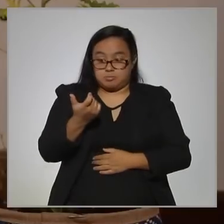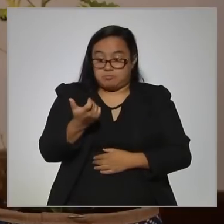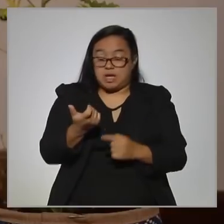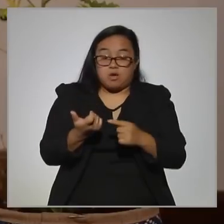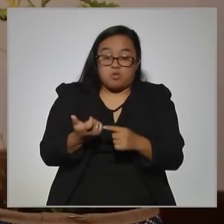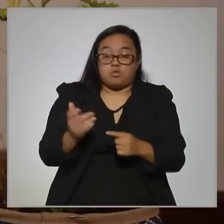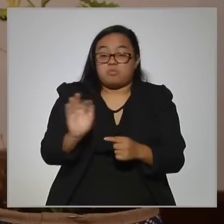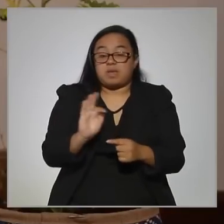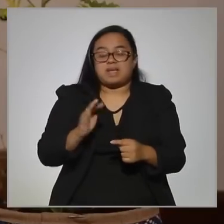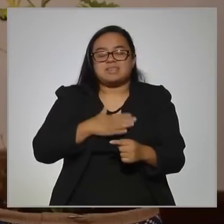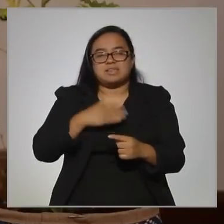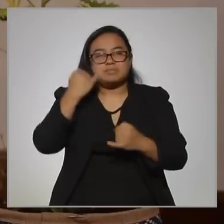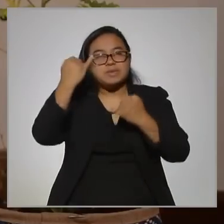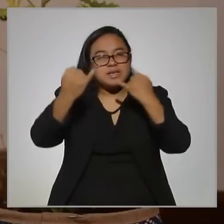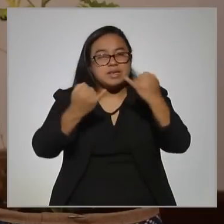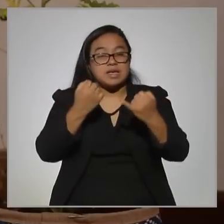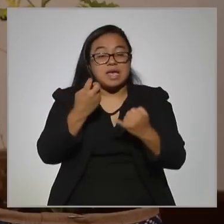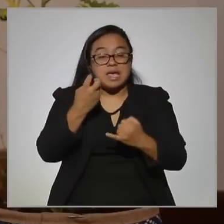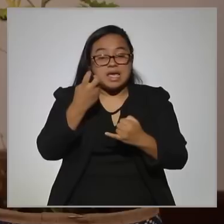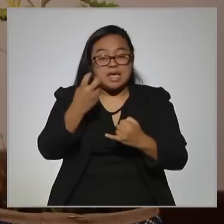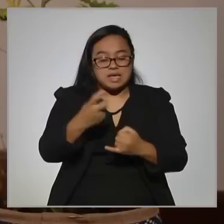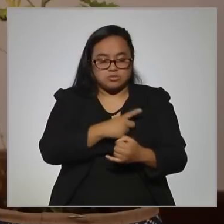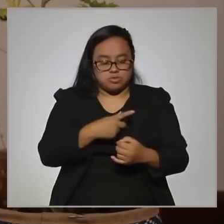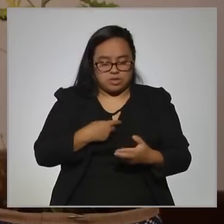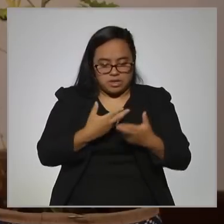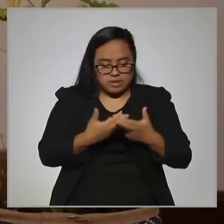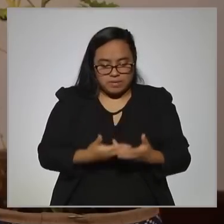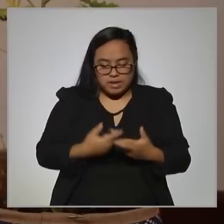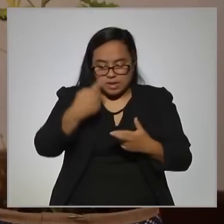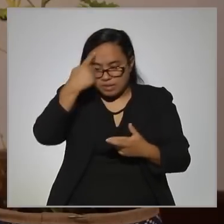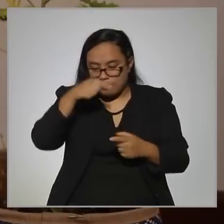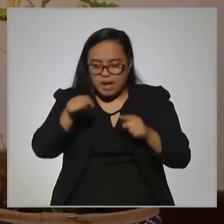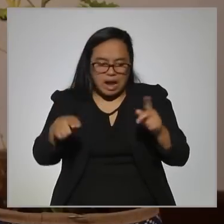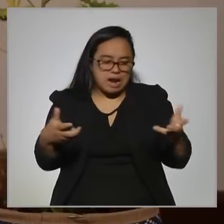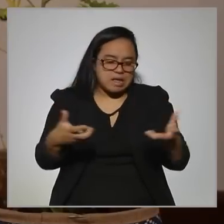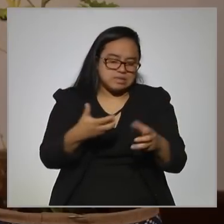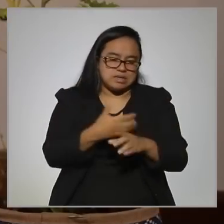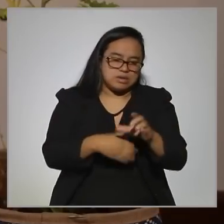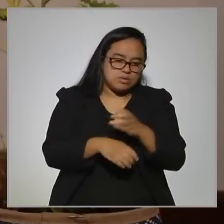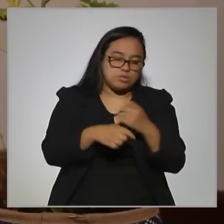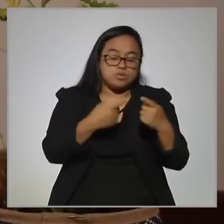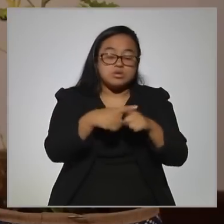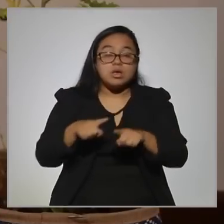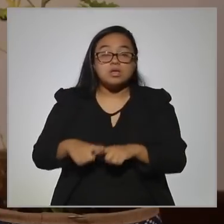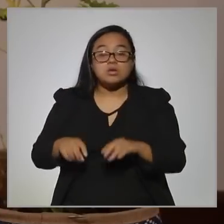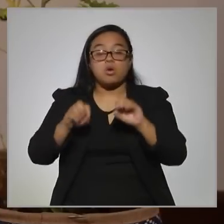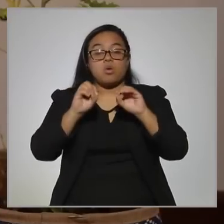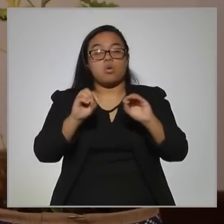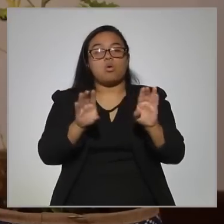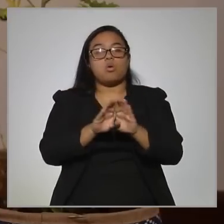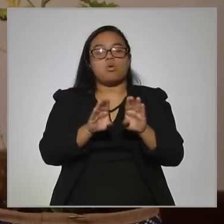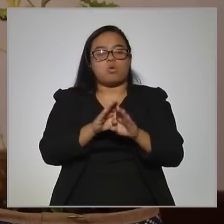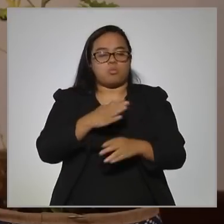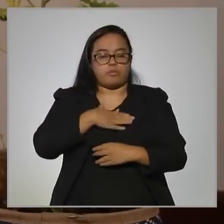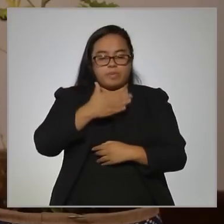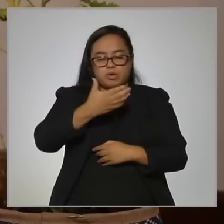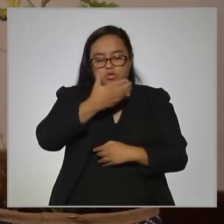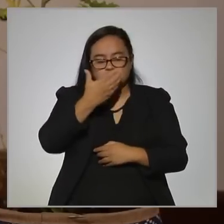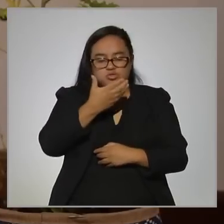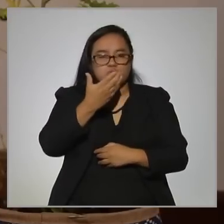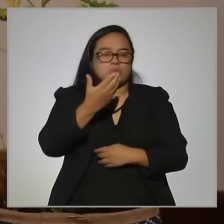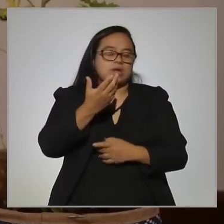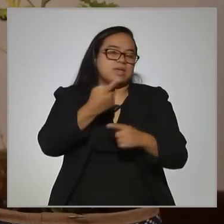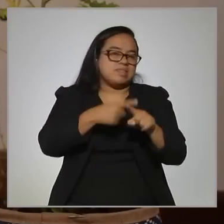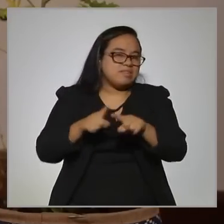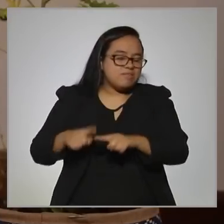economía también, cuánto tiempo deberíamos tener disponible para tal o cual cosa, de cómo deberían ser nuestros hábitos. Y entonces